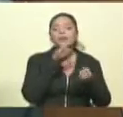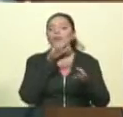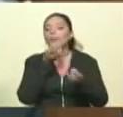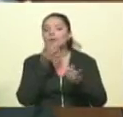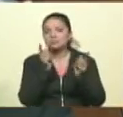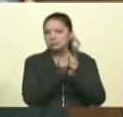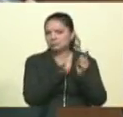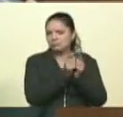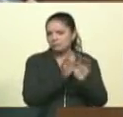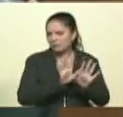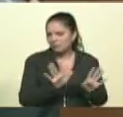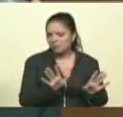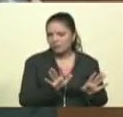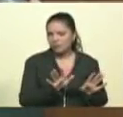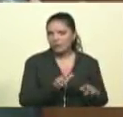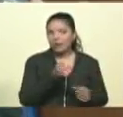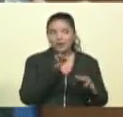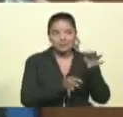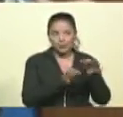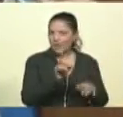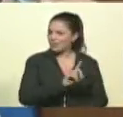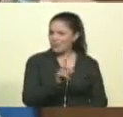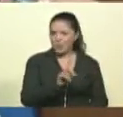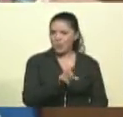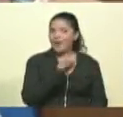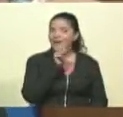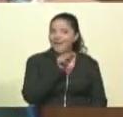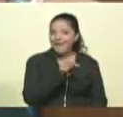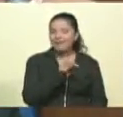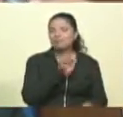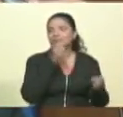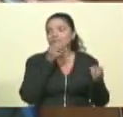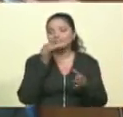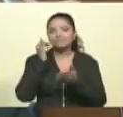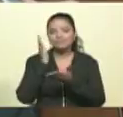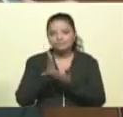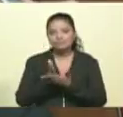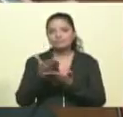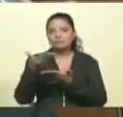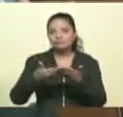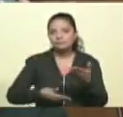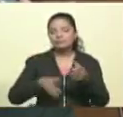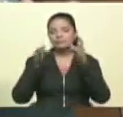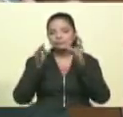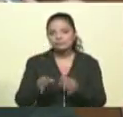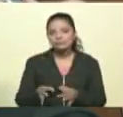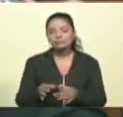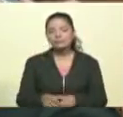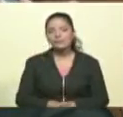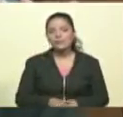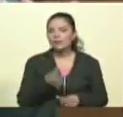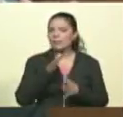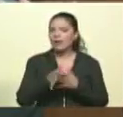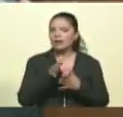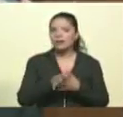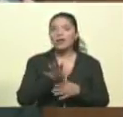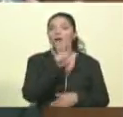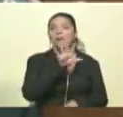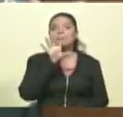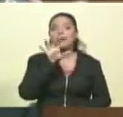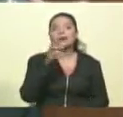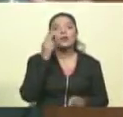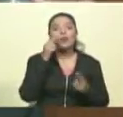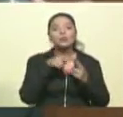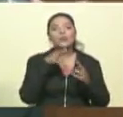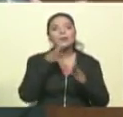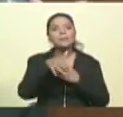Ministerio Público en el tribunal, basta que él judicialice esa delación. ¿Para qué? Bueno, para que el país conozca lo que aquí